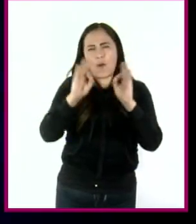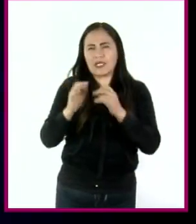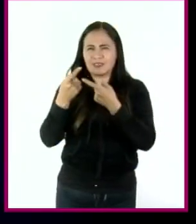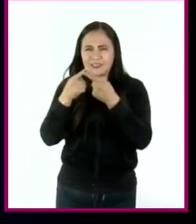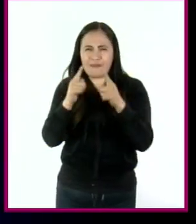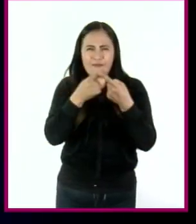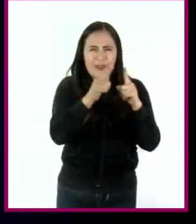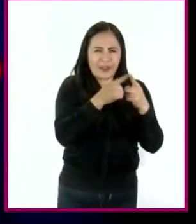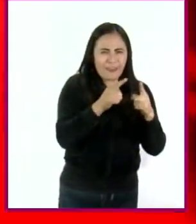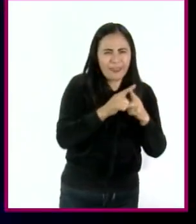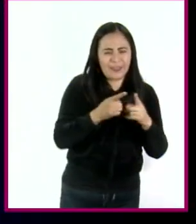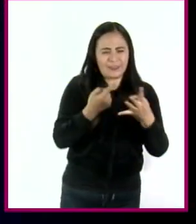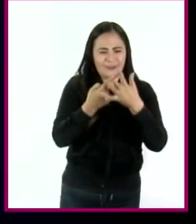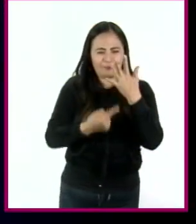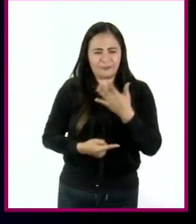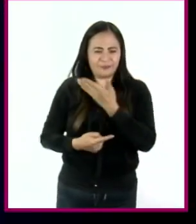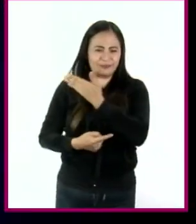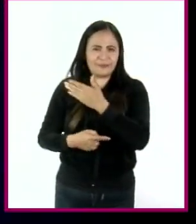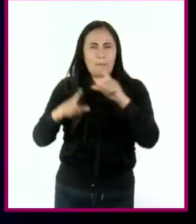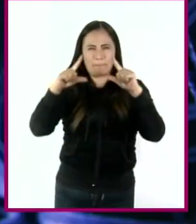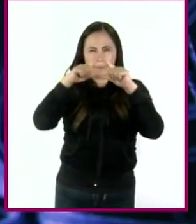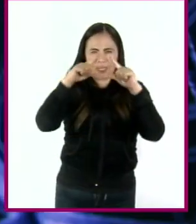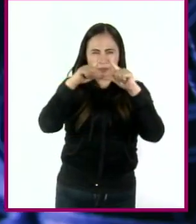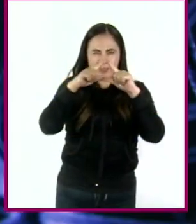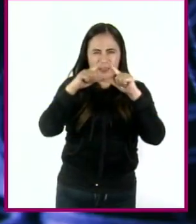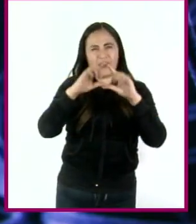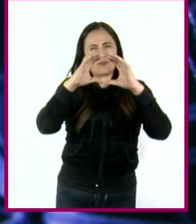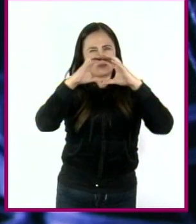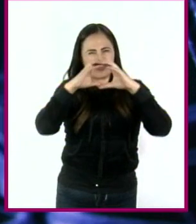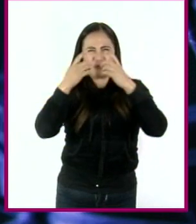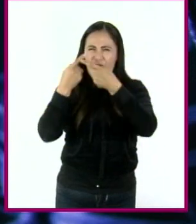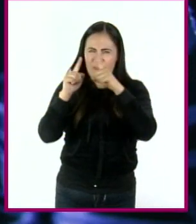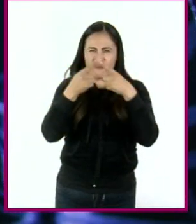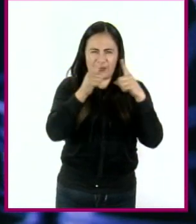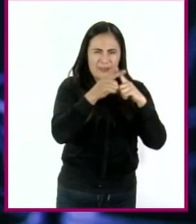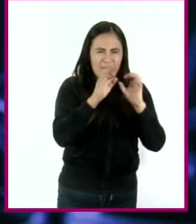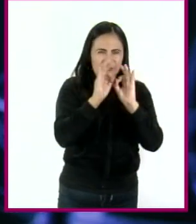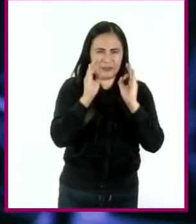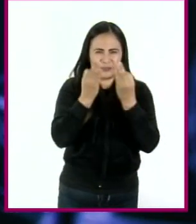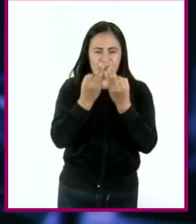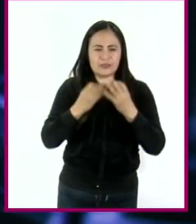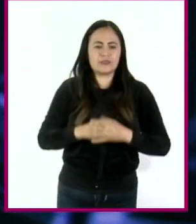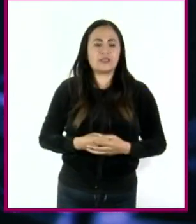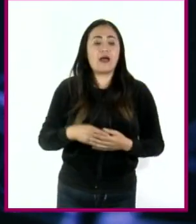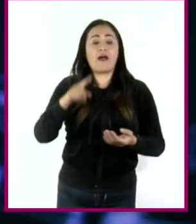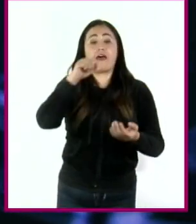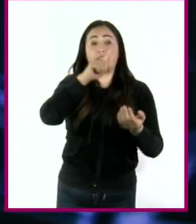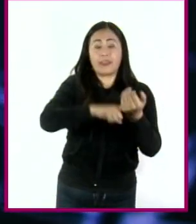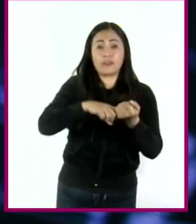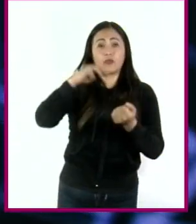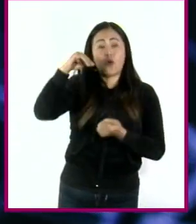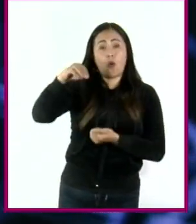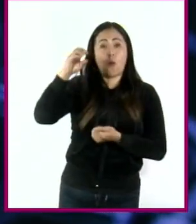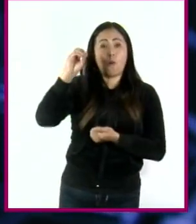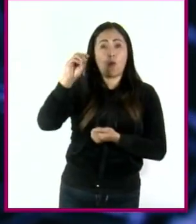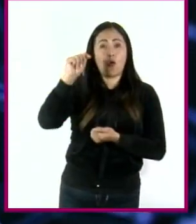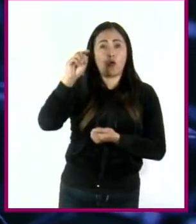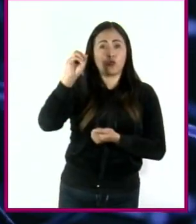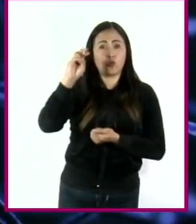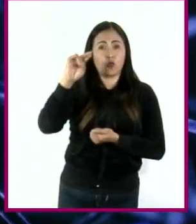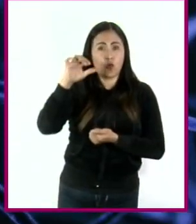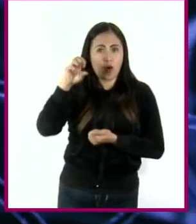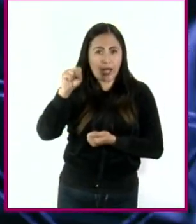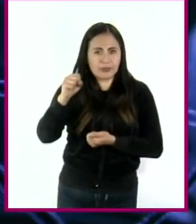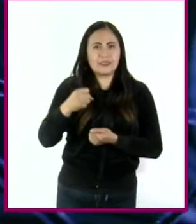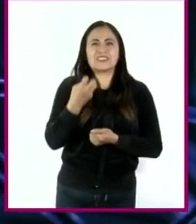fusiformes, esféricas o piramidales. Dentro de sus funciones están las neuronas motoras, que son aquellas que están